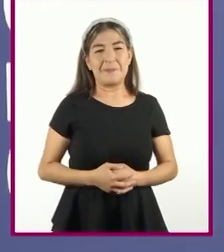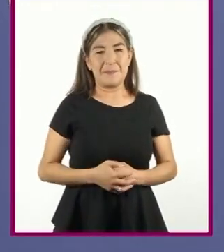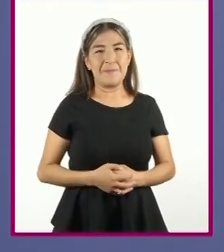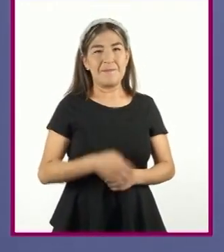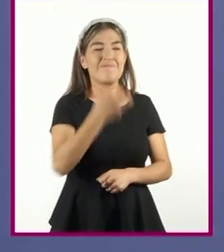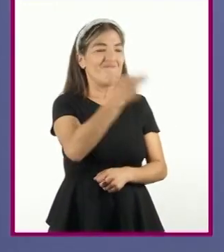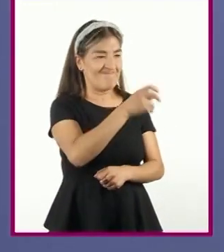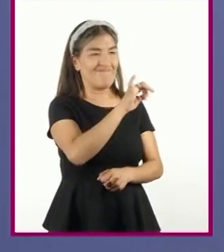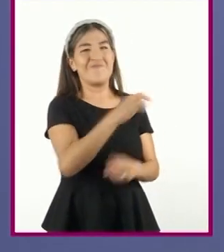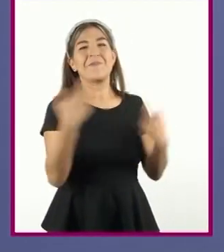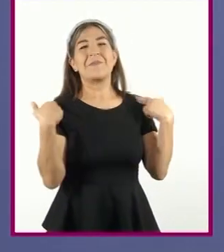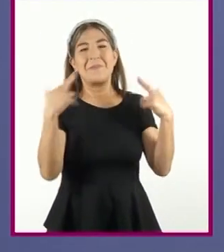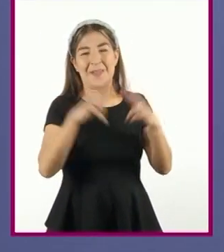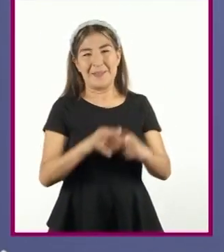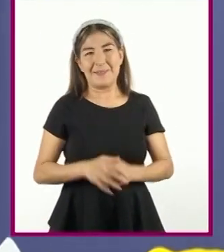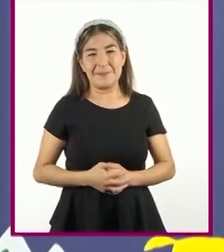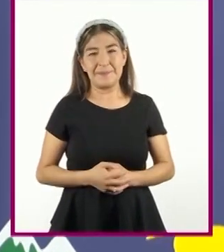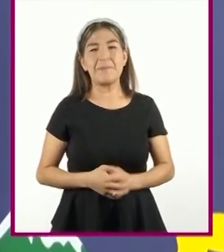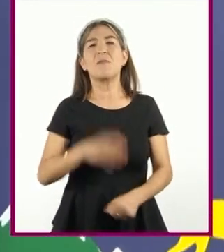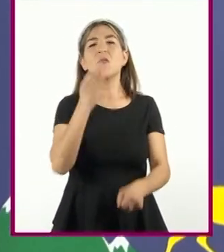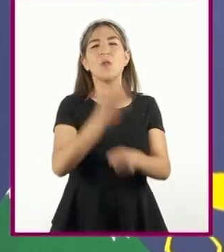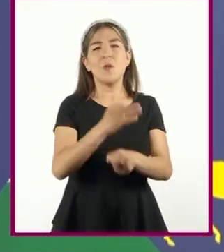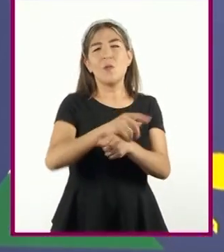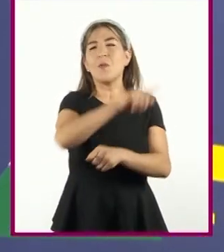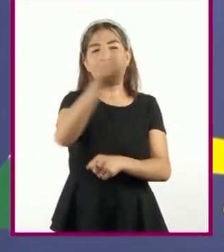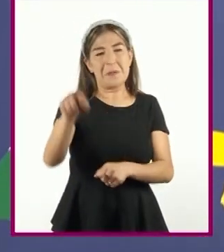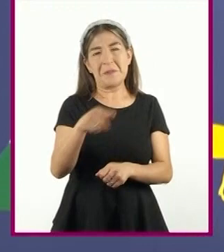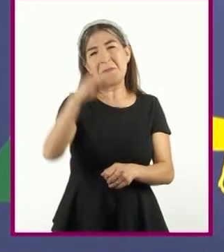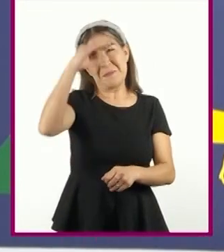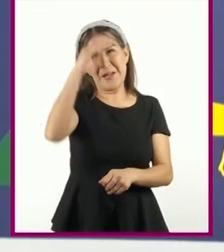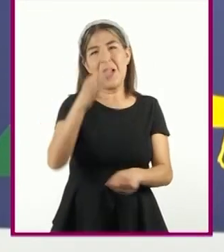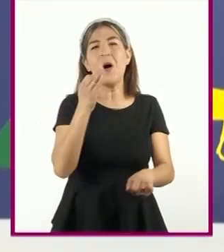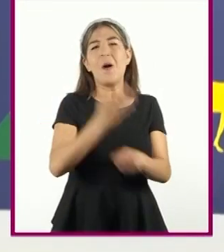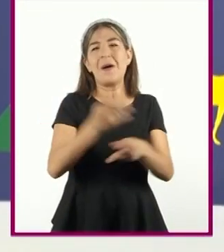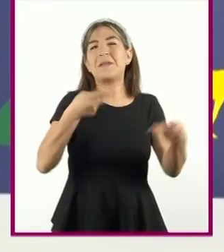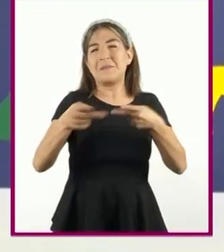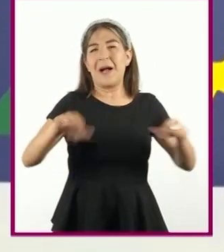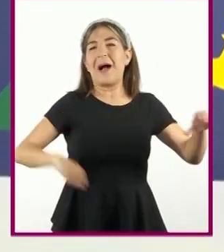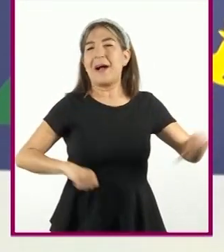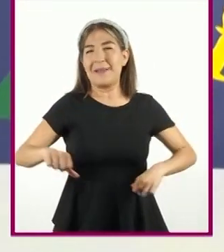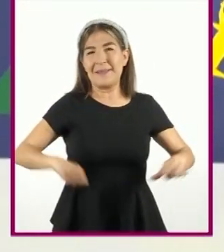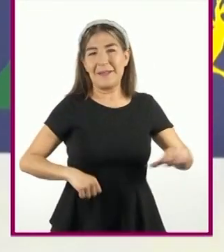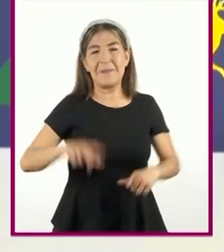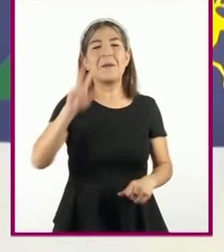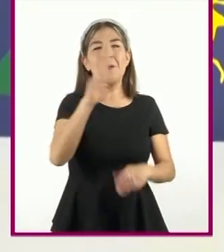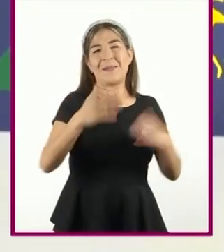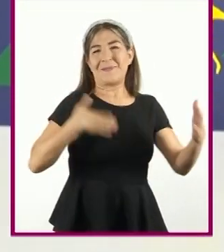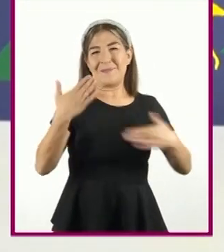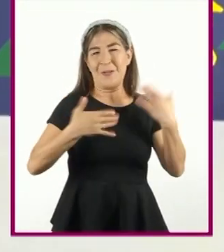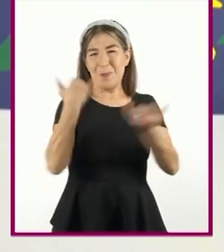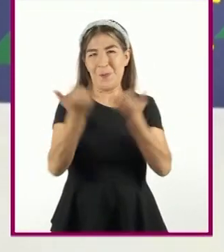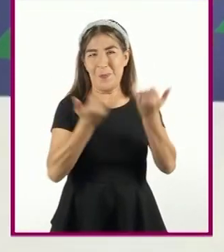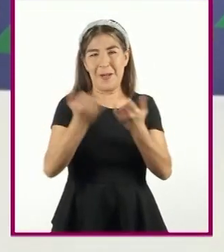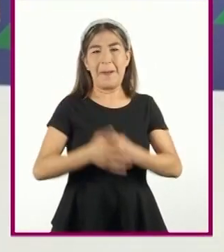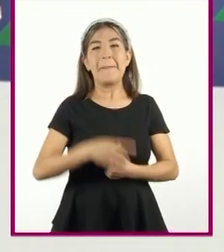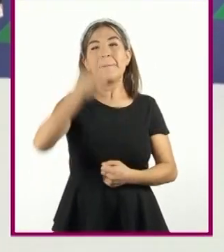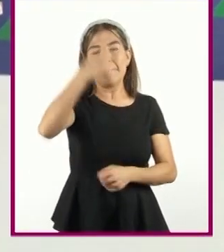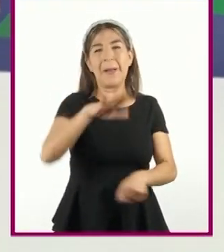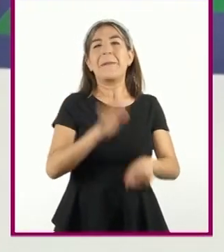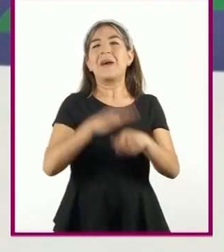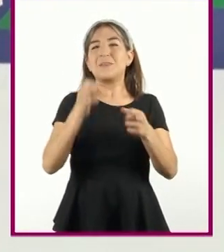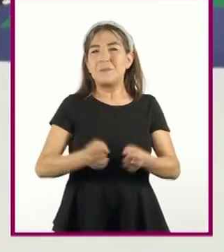es, Brenda. Pero ahora, ¿qué les parece si hacemos un pequeño ejercicio con un divertido juego para